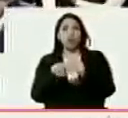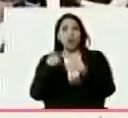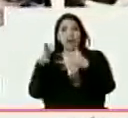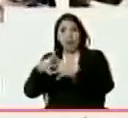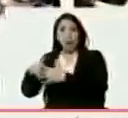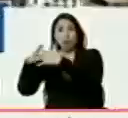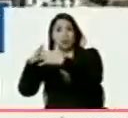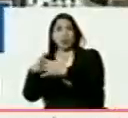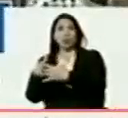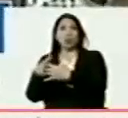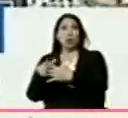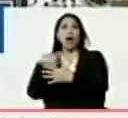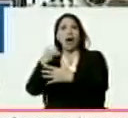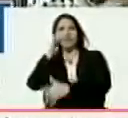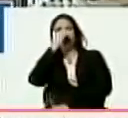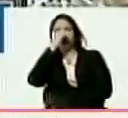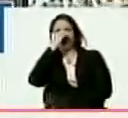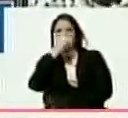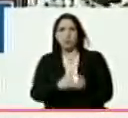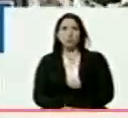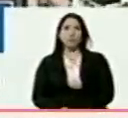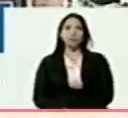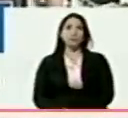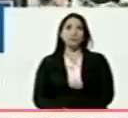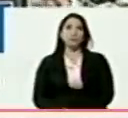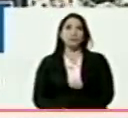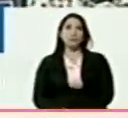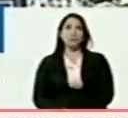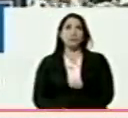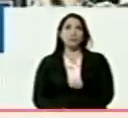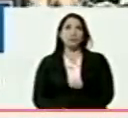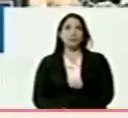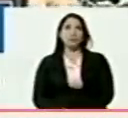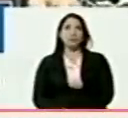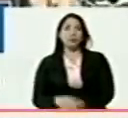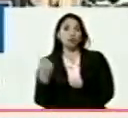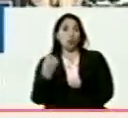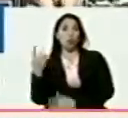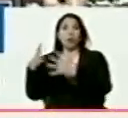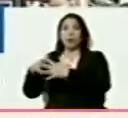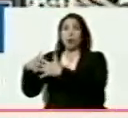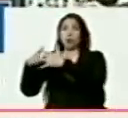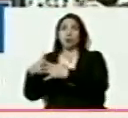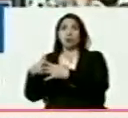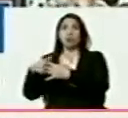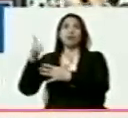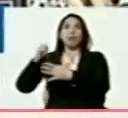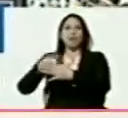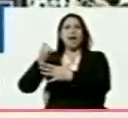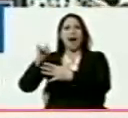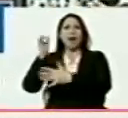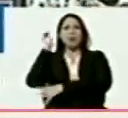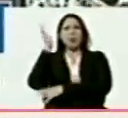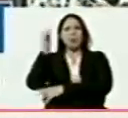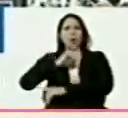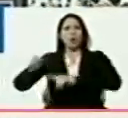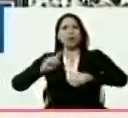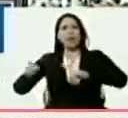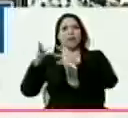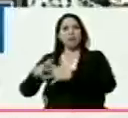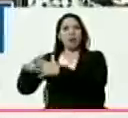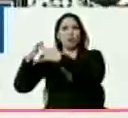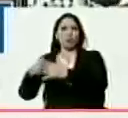Unidos, está el terrorismo. Y está, eso es una, no solo está Estados Unidos, sino que es una cumbre ordenada por Estados